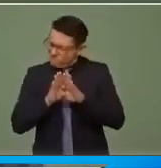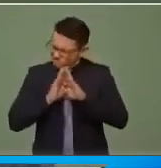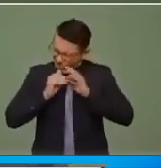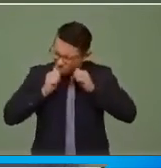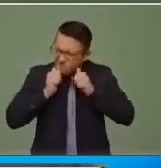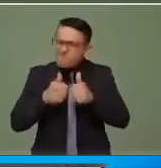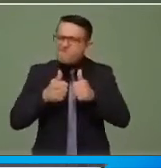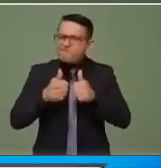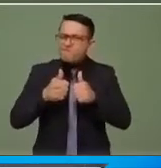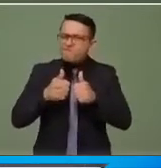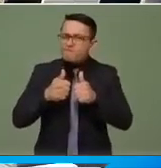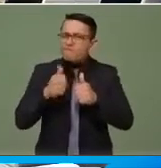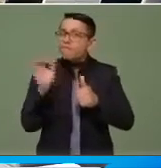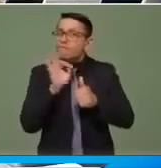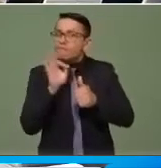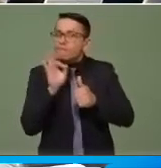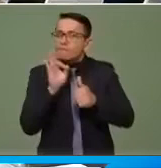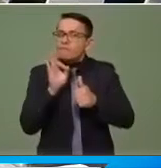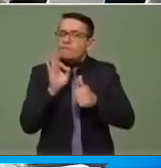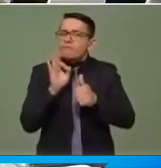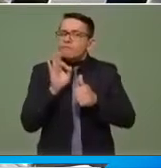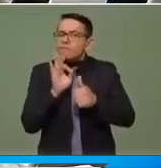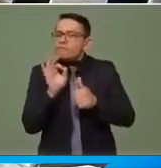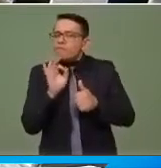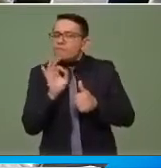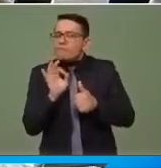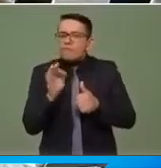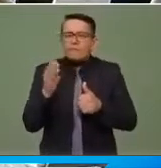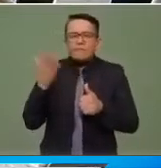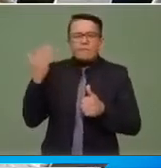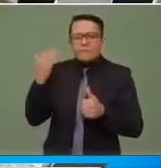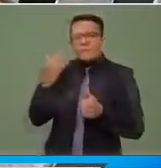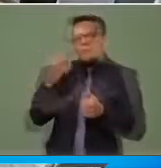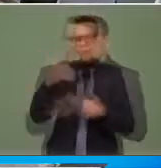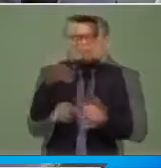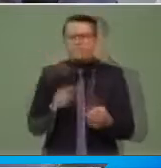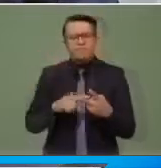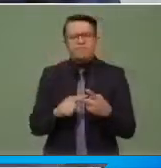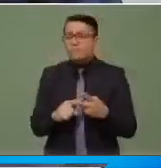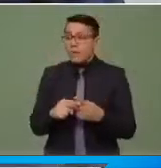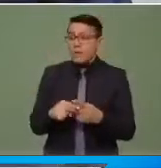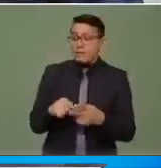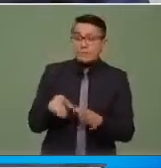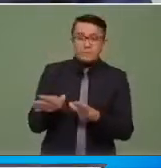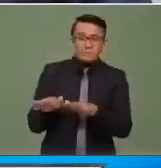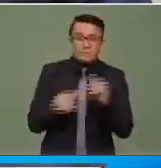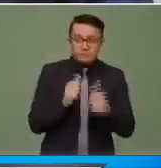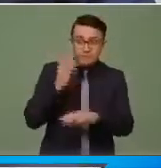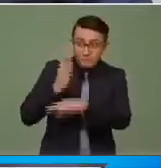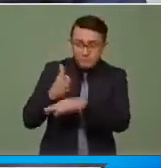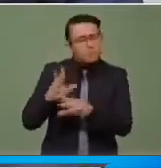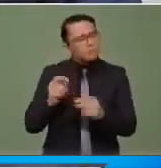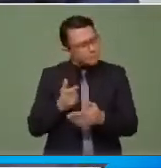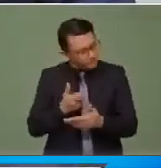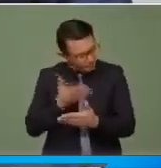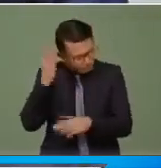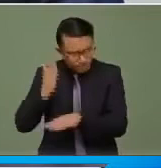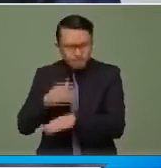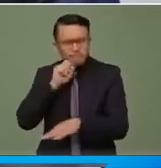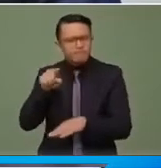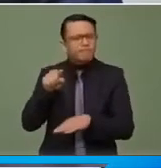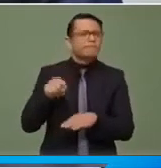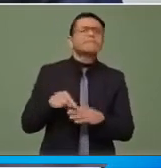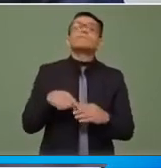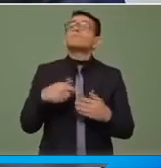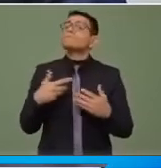exitoso que se aplicó en La Laguna. Trabajan de manera coordinada las policías,